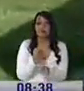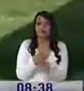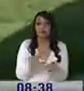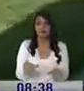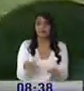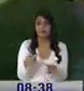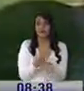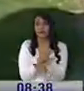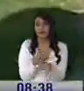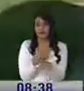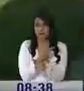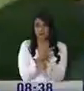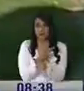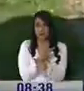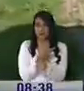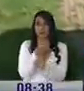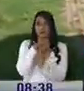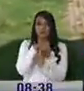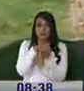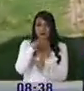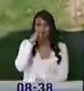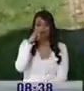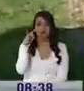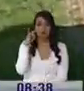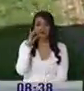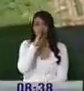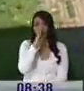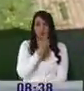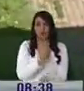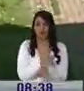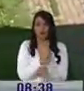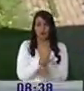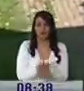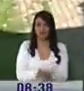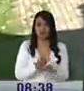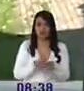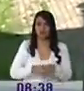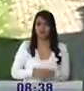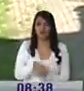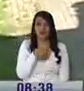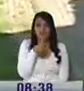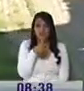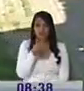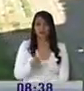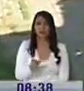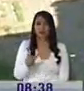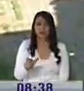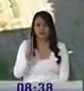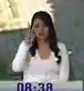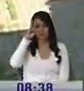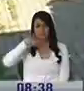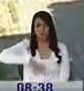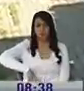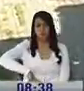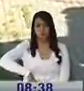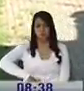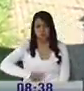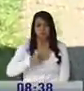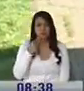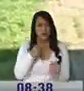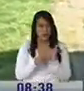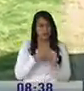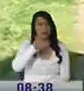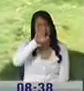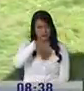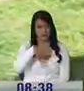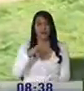hyas el parque ya los niños no utilizan el que utiliza aquí es la delincuencia Si algún rato quisieran darse